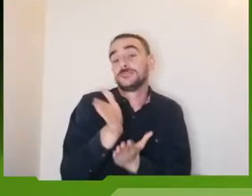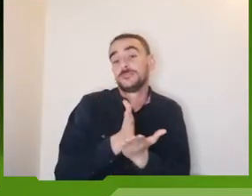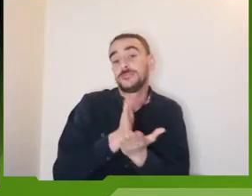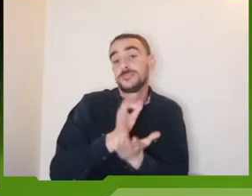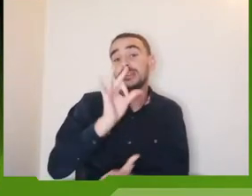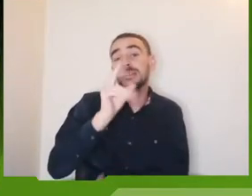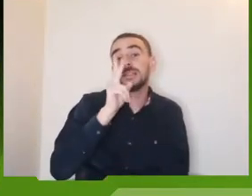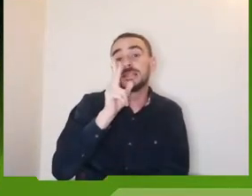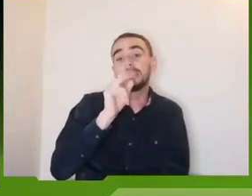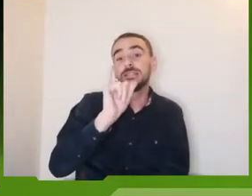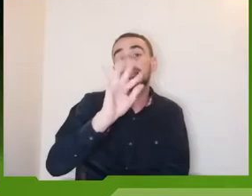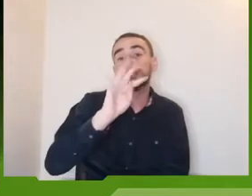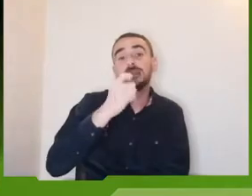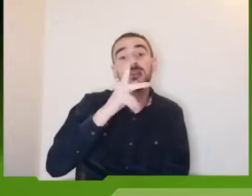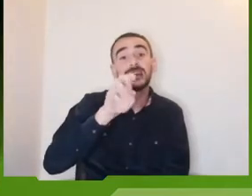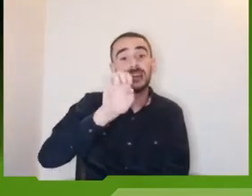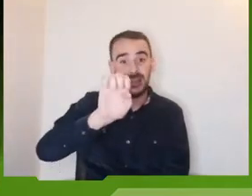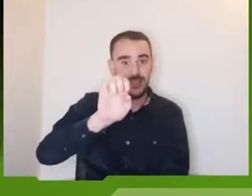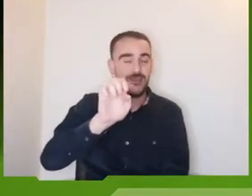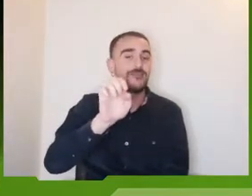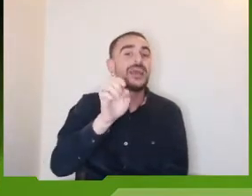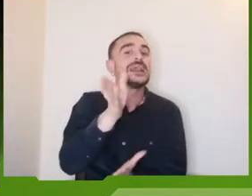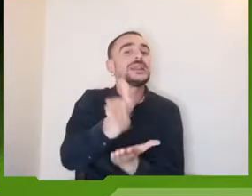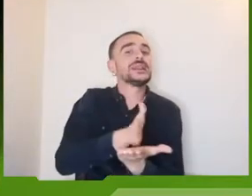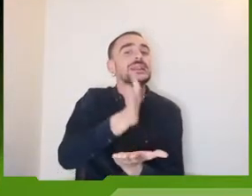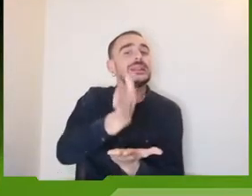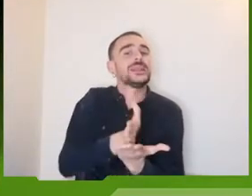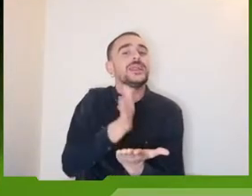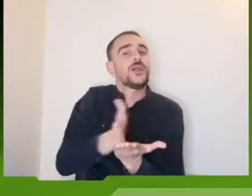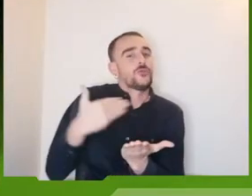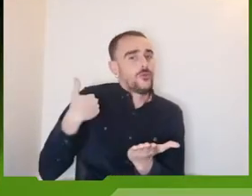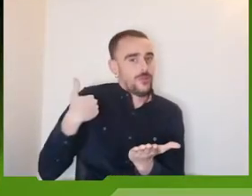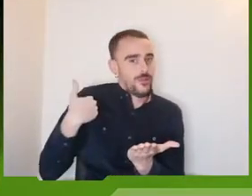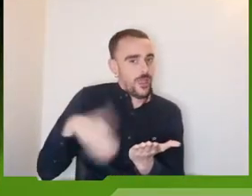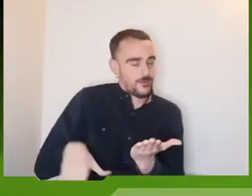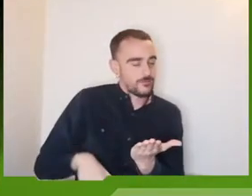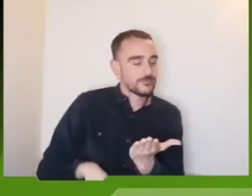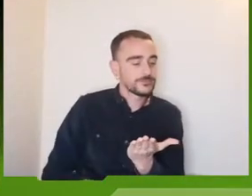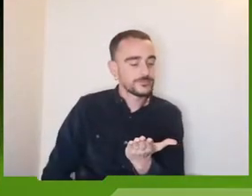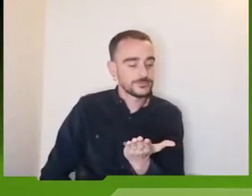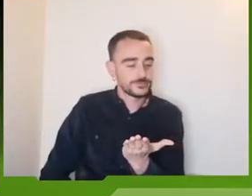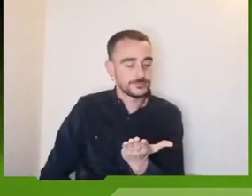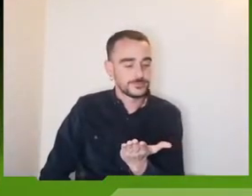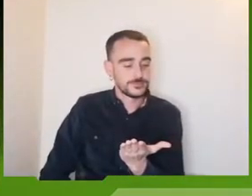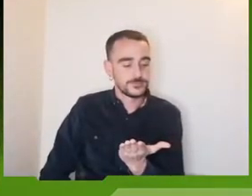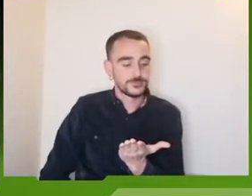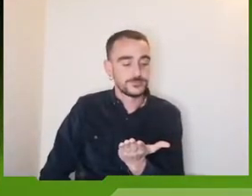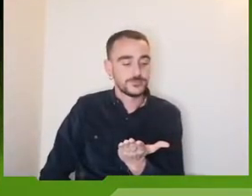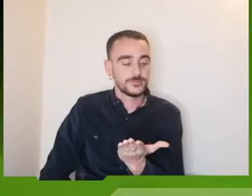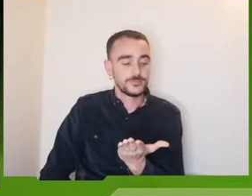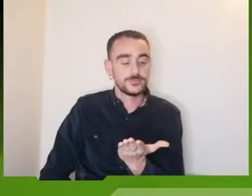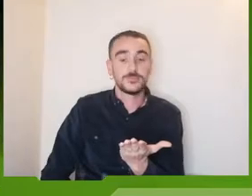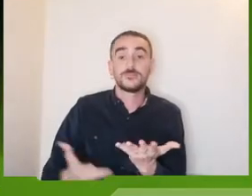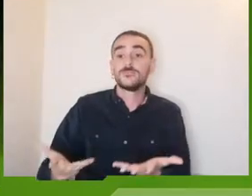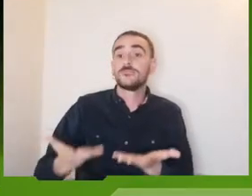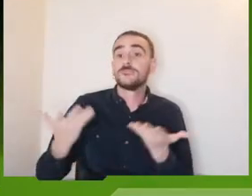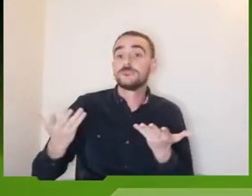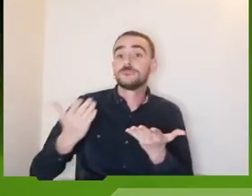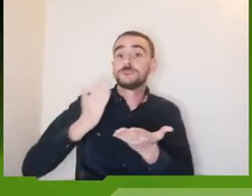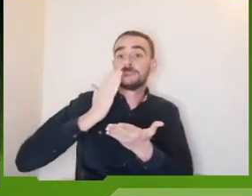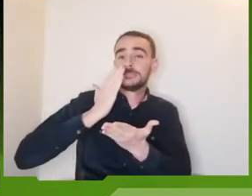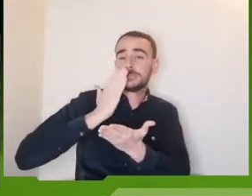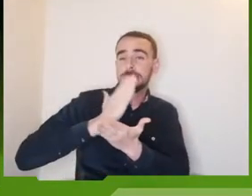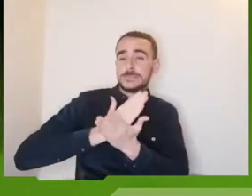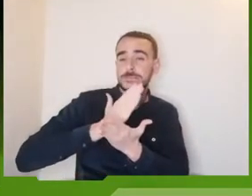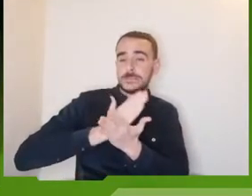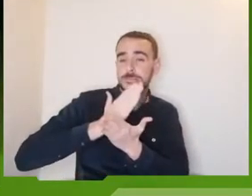cortados en tiras. Y ahora me voy a inventar que es una cosa así, lo aprieto bien para poder empezar a picarlo